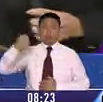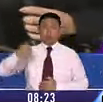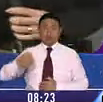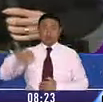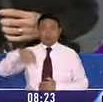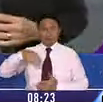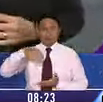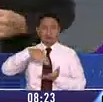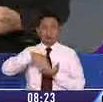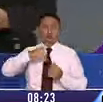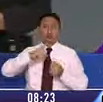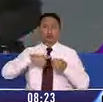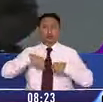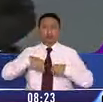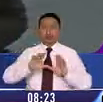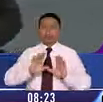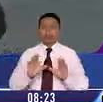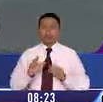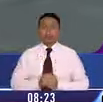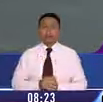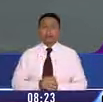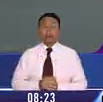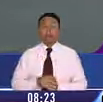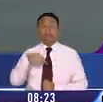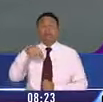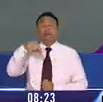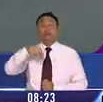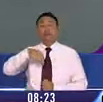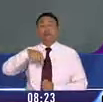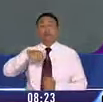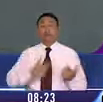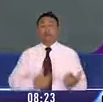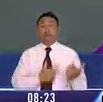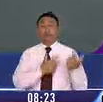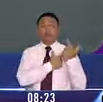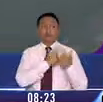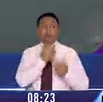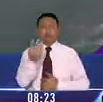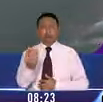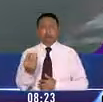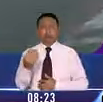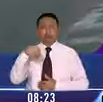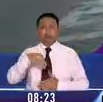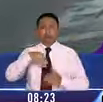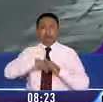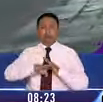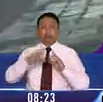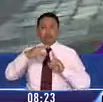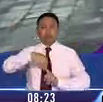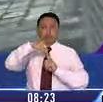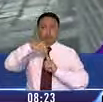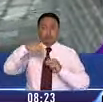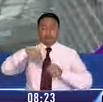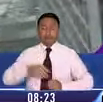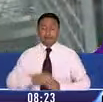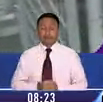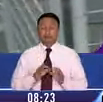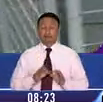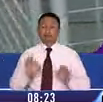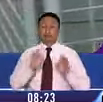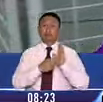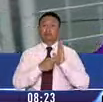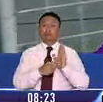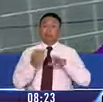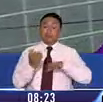de la ciudad. Existe un número reducido de militares que se encuentran en el ingreso principal. Cabe destacar también que hace pocos